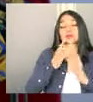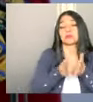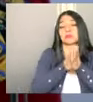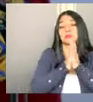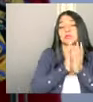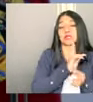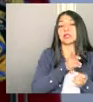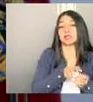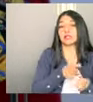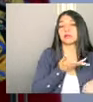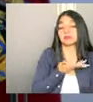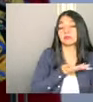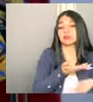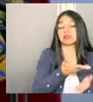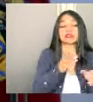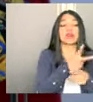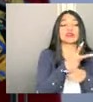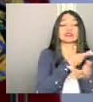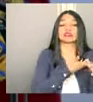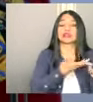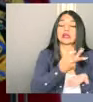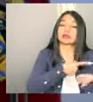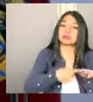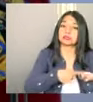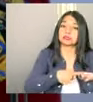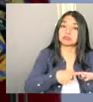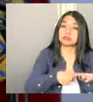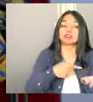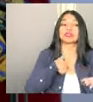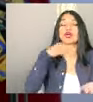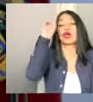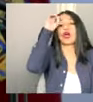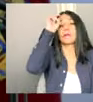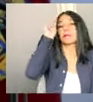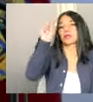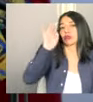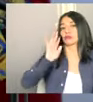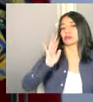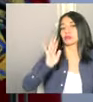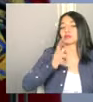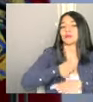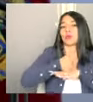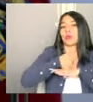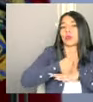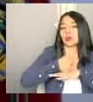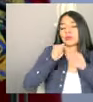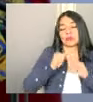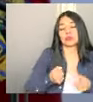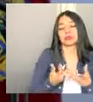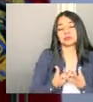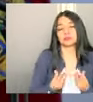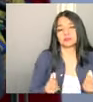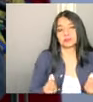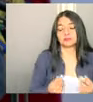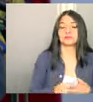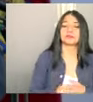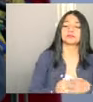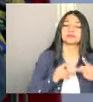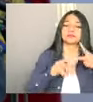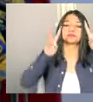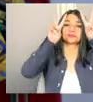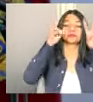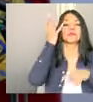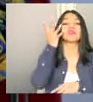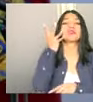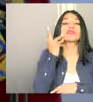en este consejo, nada más que como un título de una opinión de la autoridad entrante, para que eso se pueda dar. Segundo, el tema de la fecha